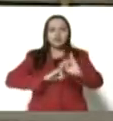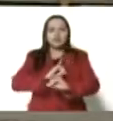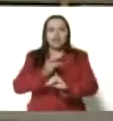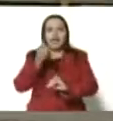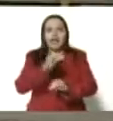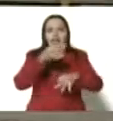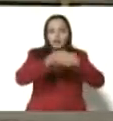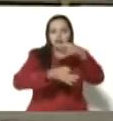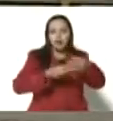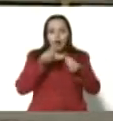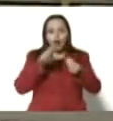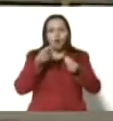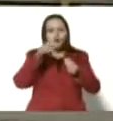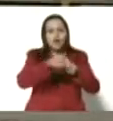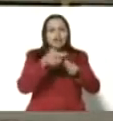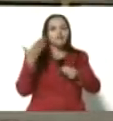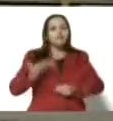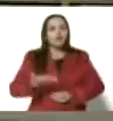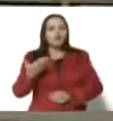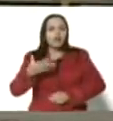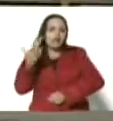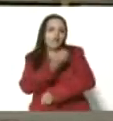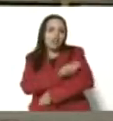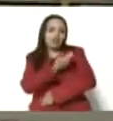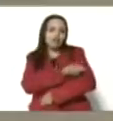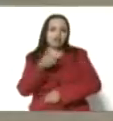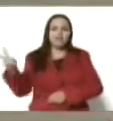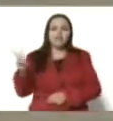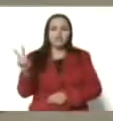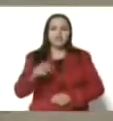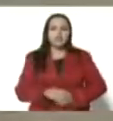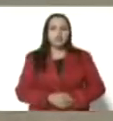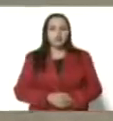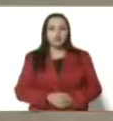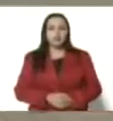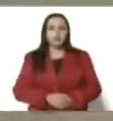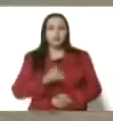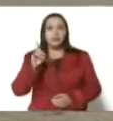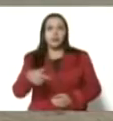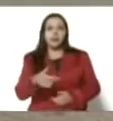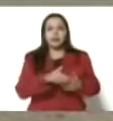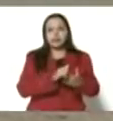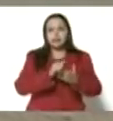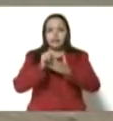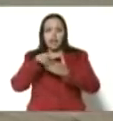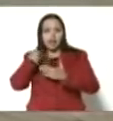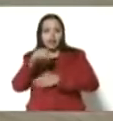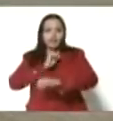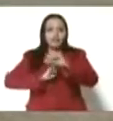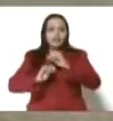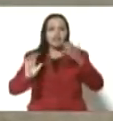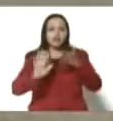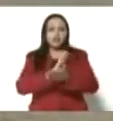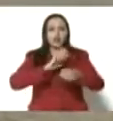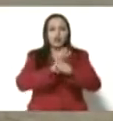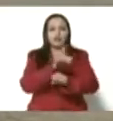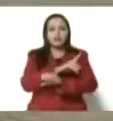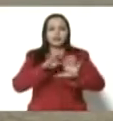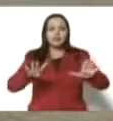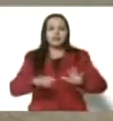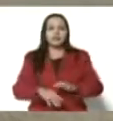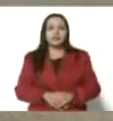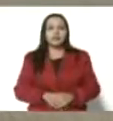dándole cobertura a este hecho tan importante para Venezuela, además en la vanguardia en esa ardua lucha contra el